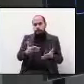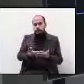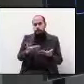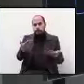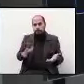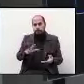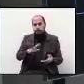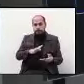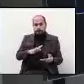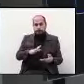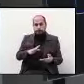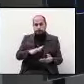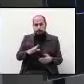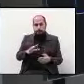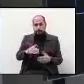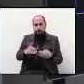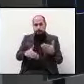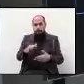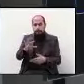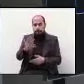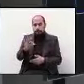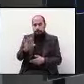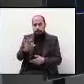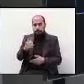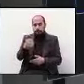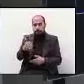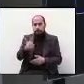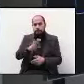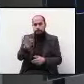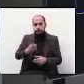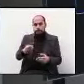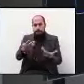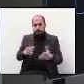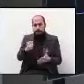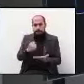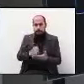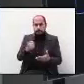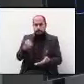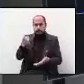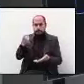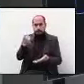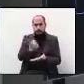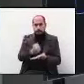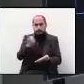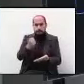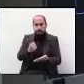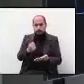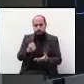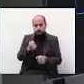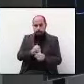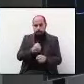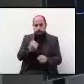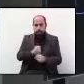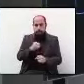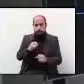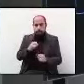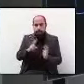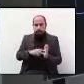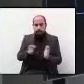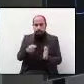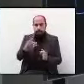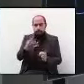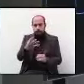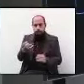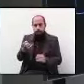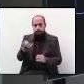Contamos con un avance físico del 46 por. el monto autorizado tenemos un monto autorizado en el ejercicio fiscal que se reporta por